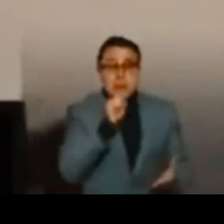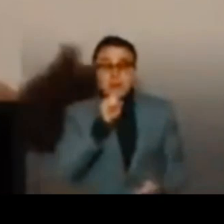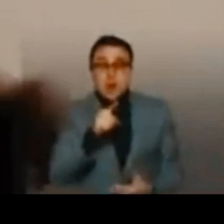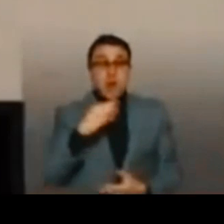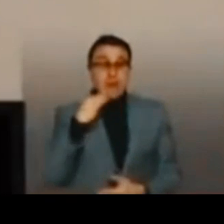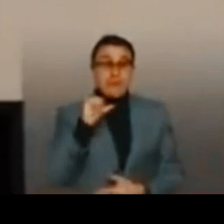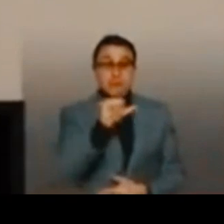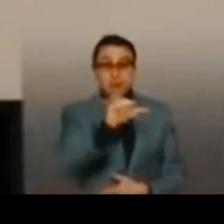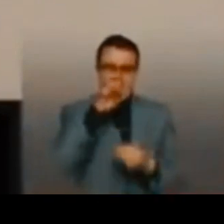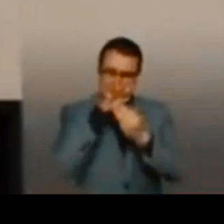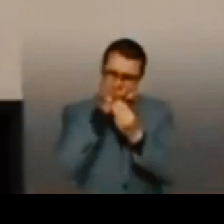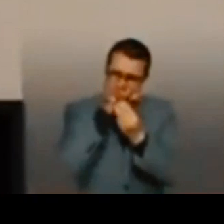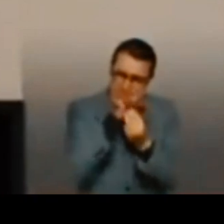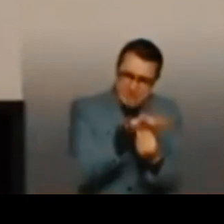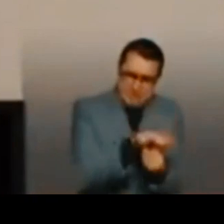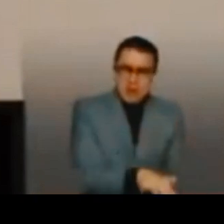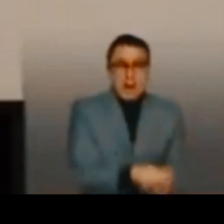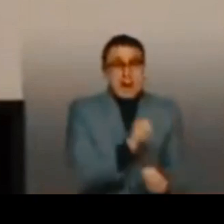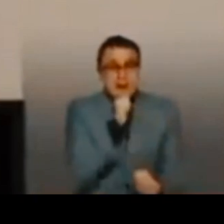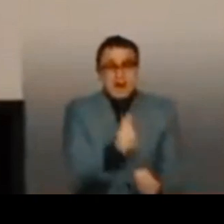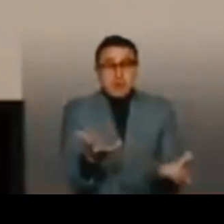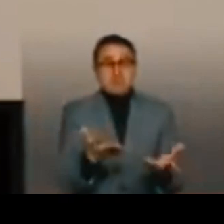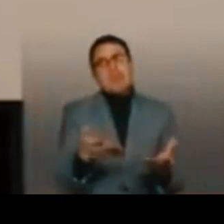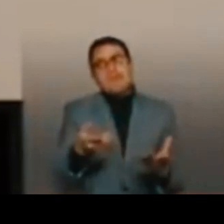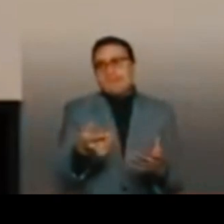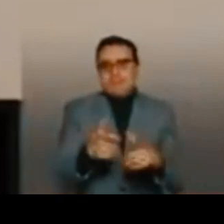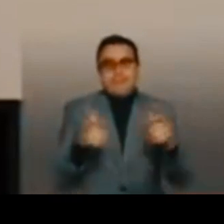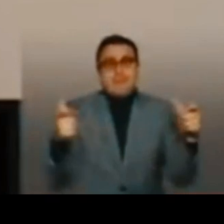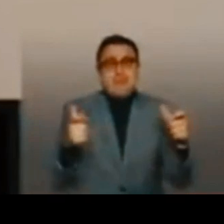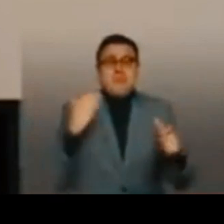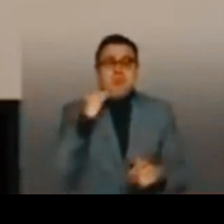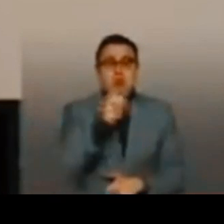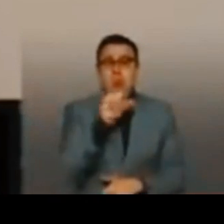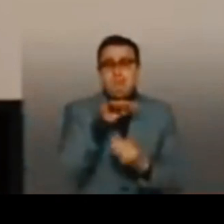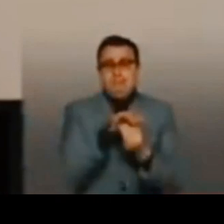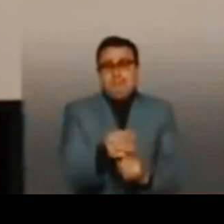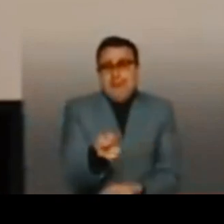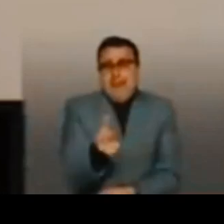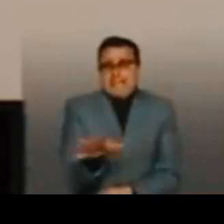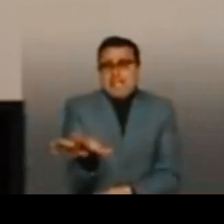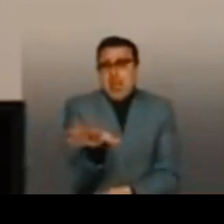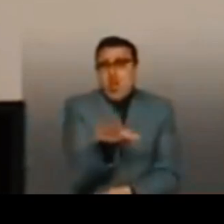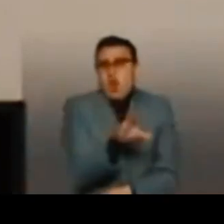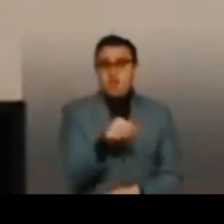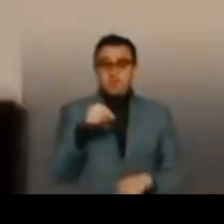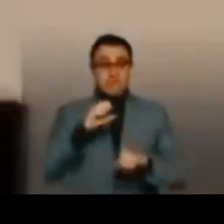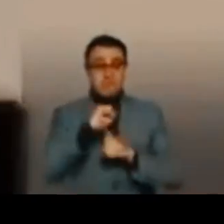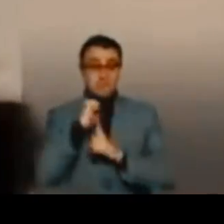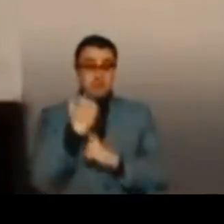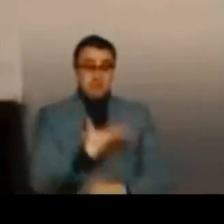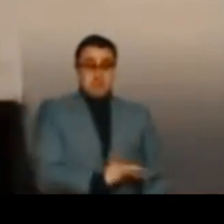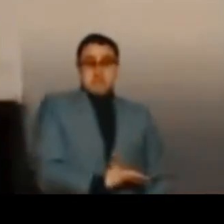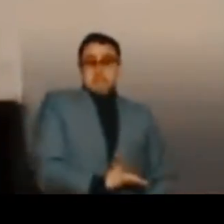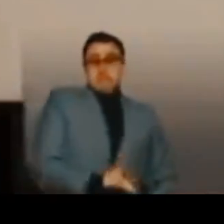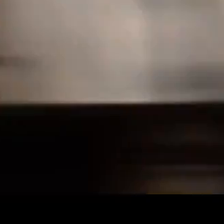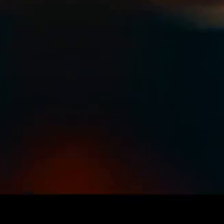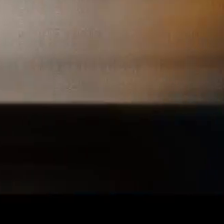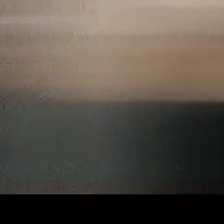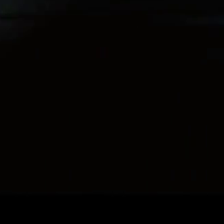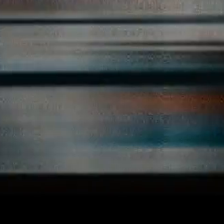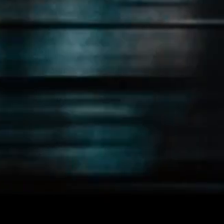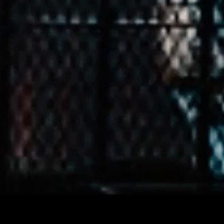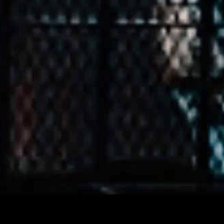Pues casi todas las mujeres son excluidas, ¿cierto? Es una sociedad patriarcal, dice el